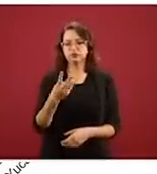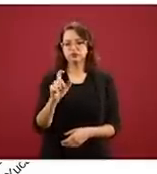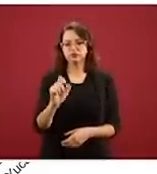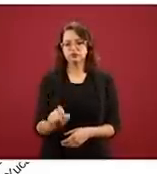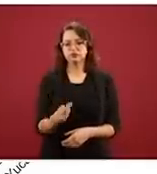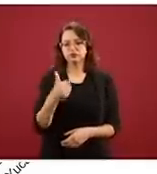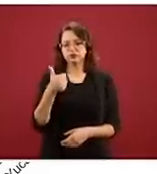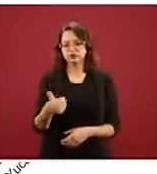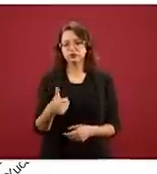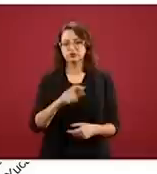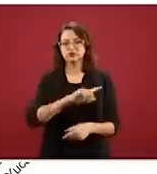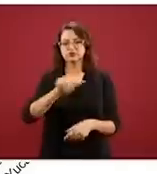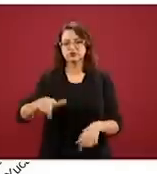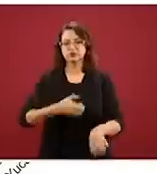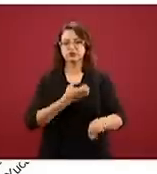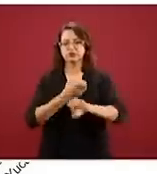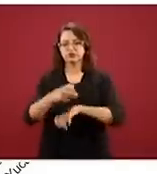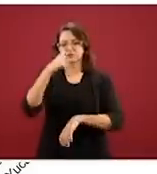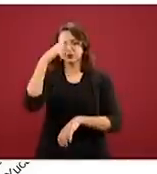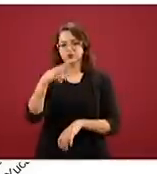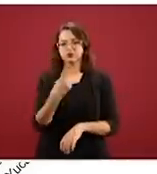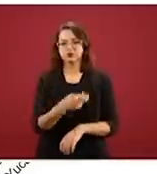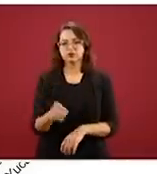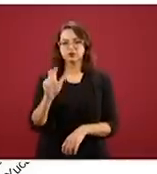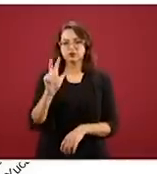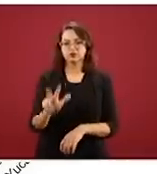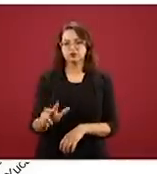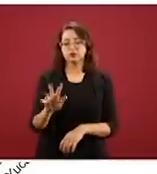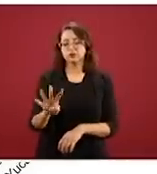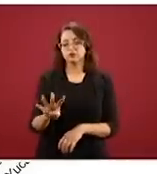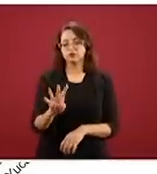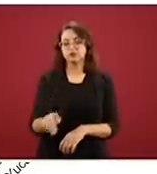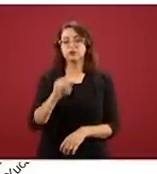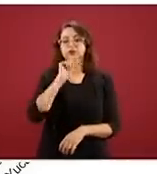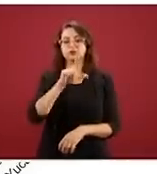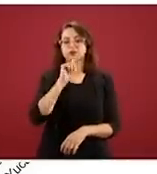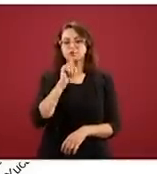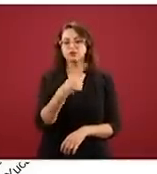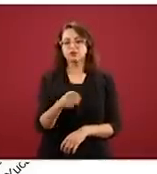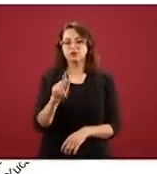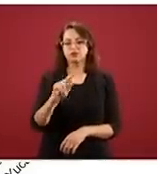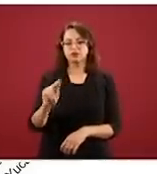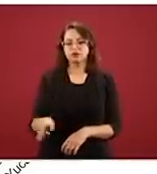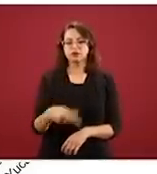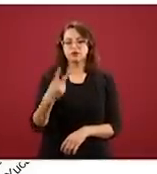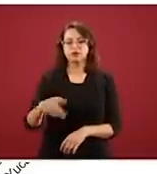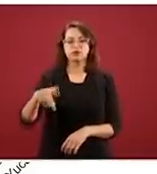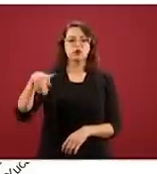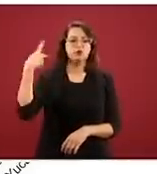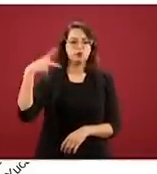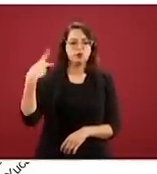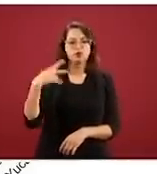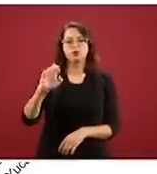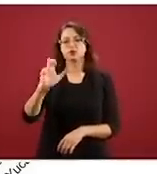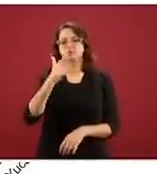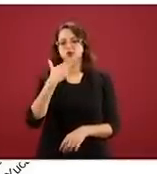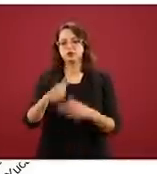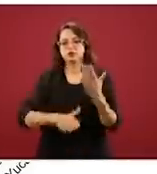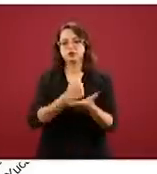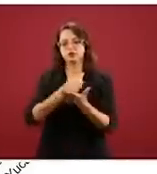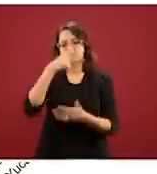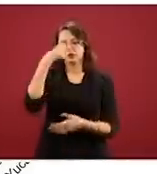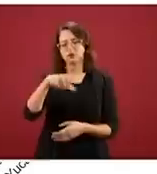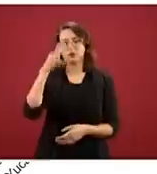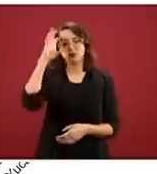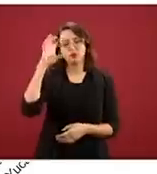343, le sigue el Estado de México 219, Jalisco 182, Puebla, Chihuahua, Ciudad de México,